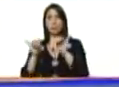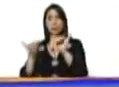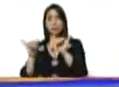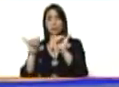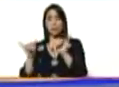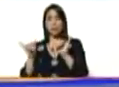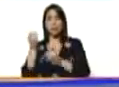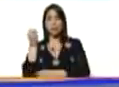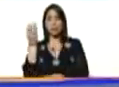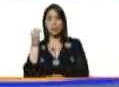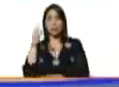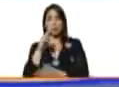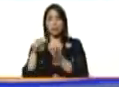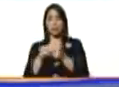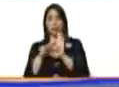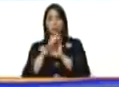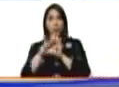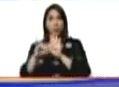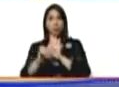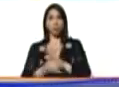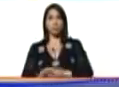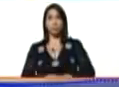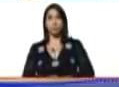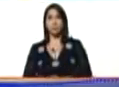Nacional Constituyente,